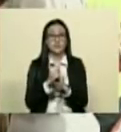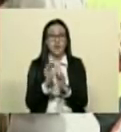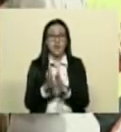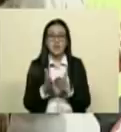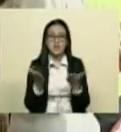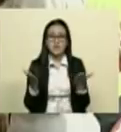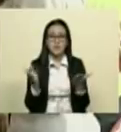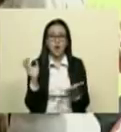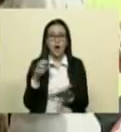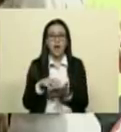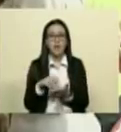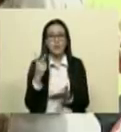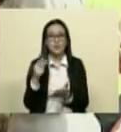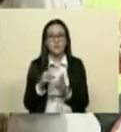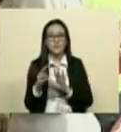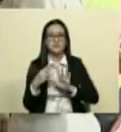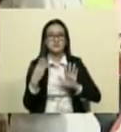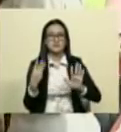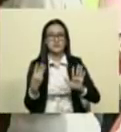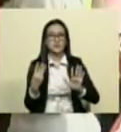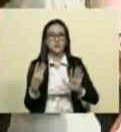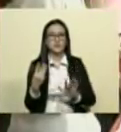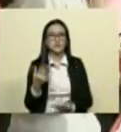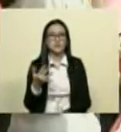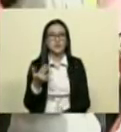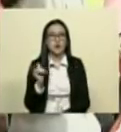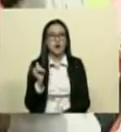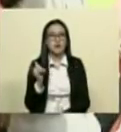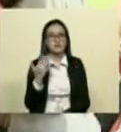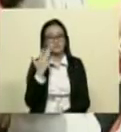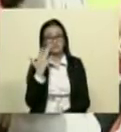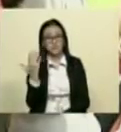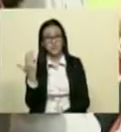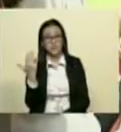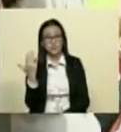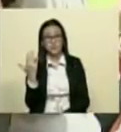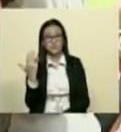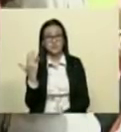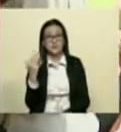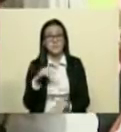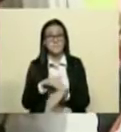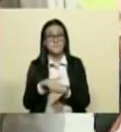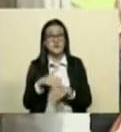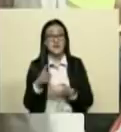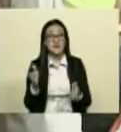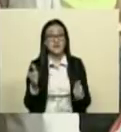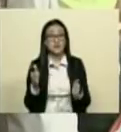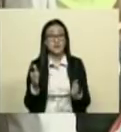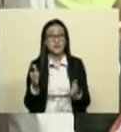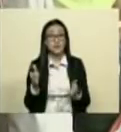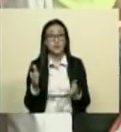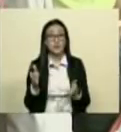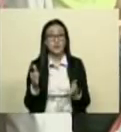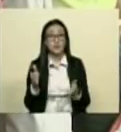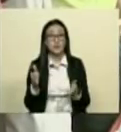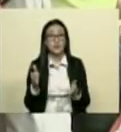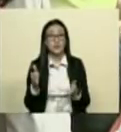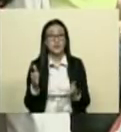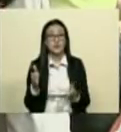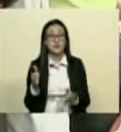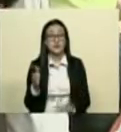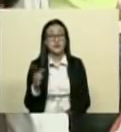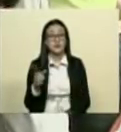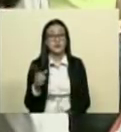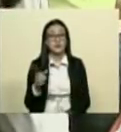Aragua 2018, donde contamos con la presencia del ministro del Poder Popular,